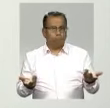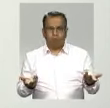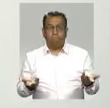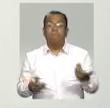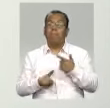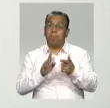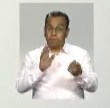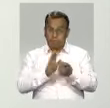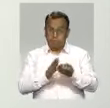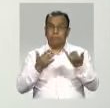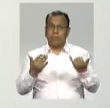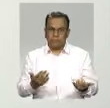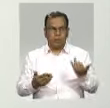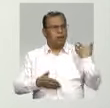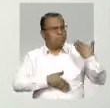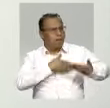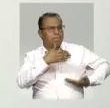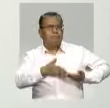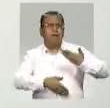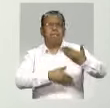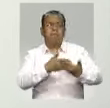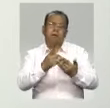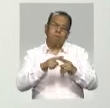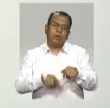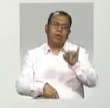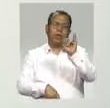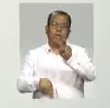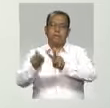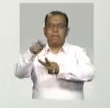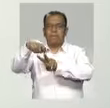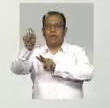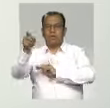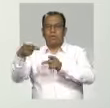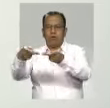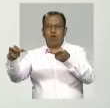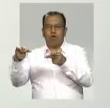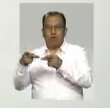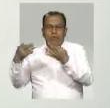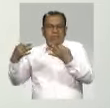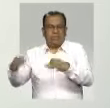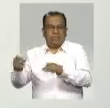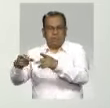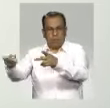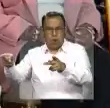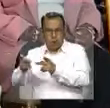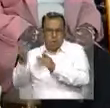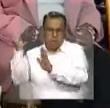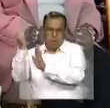Se ha llegado a ese punto porque el INVIMA acabó con la figura del matadero municipal.